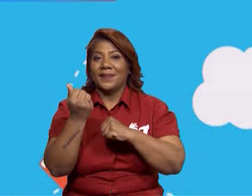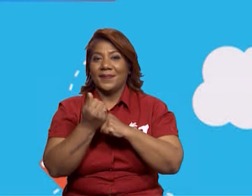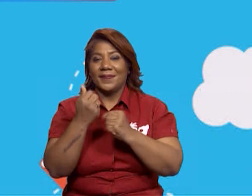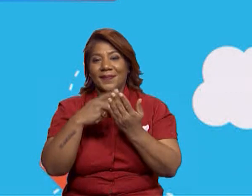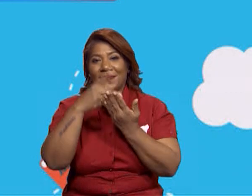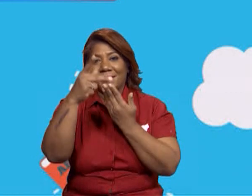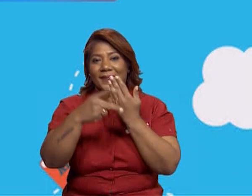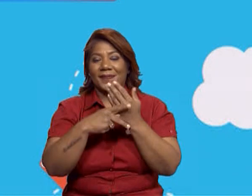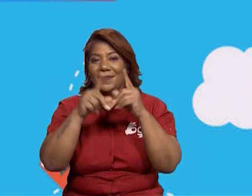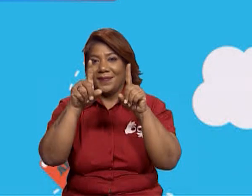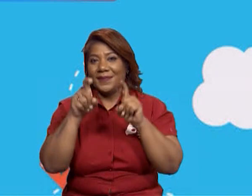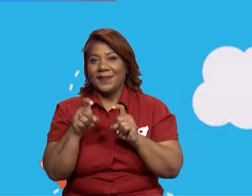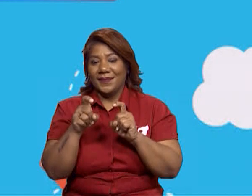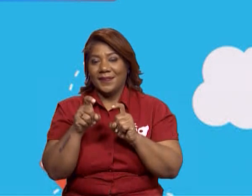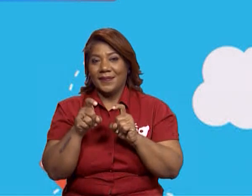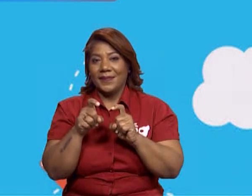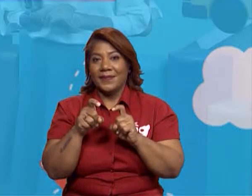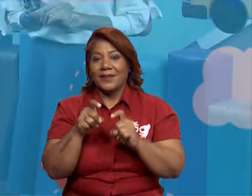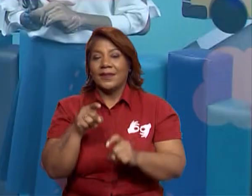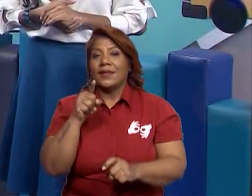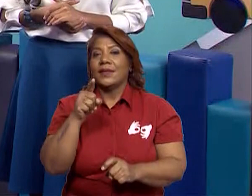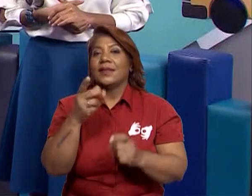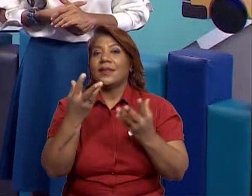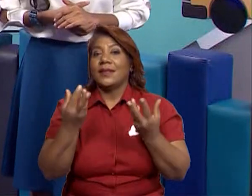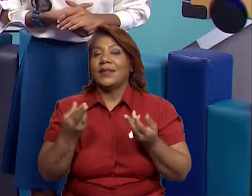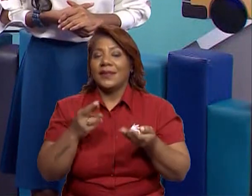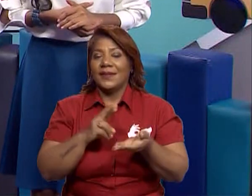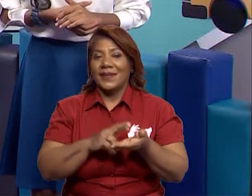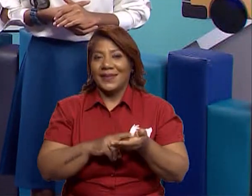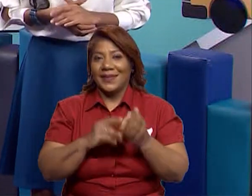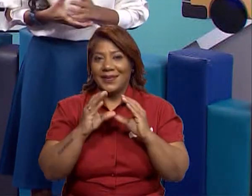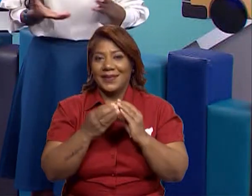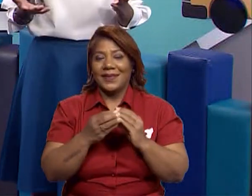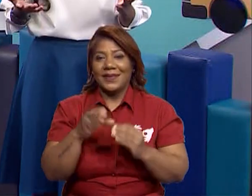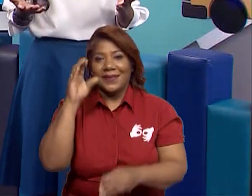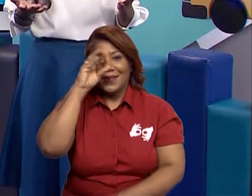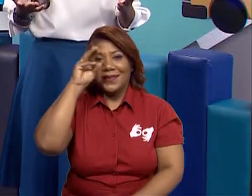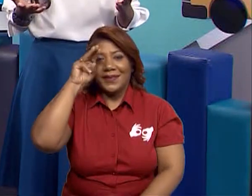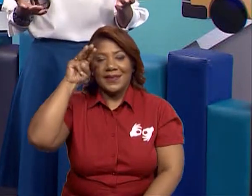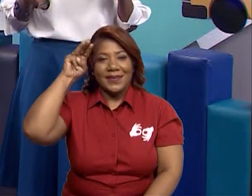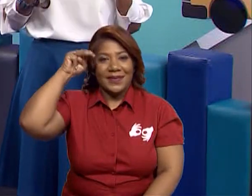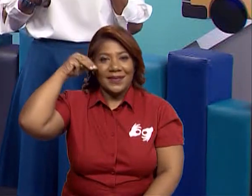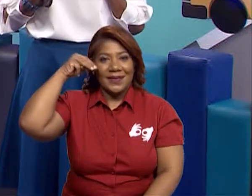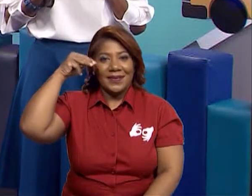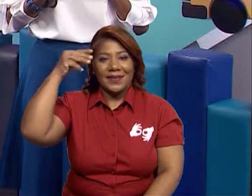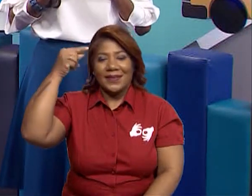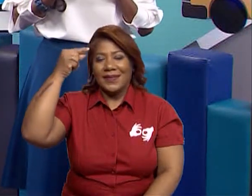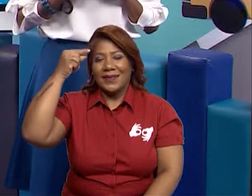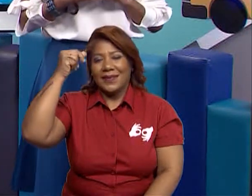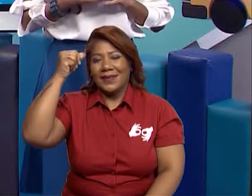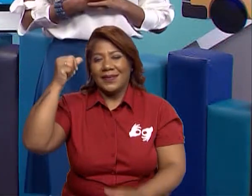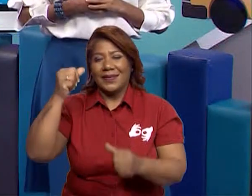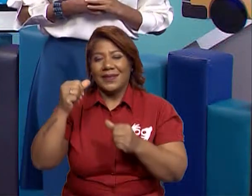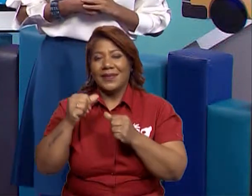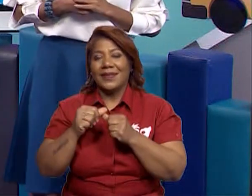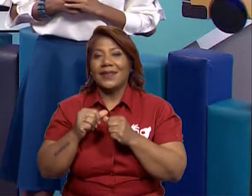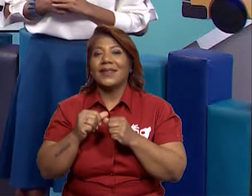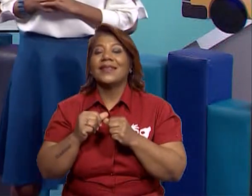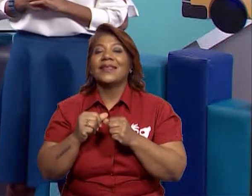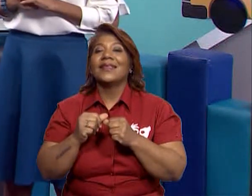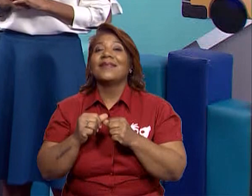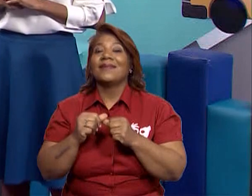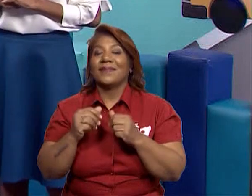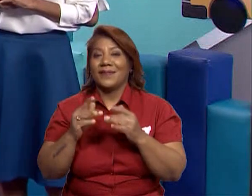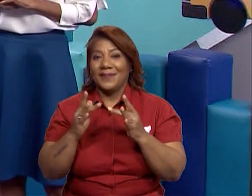por apoyar este proyecto educativo. Y si quieres revivir esta clase, puedes verlo por la aplicación de Medcongo. Y